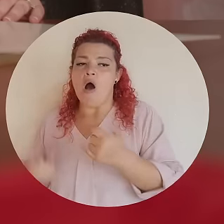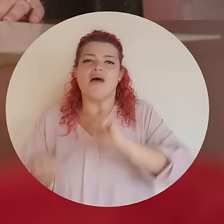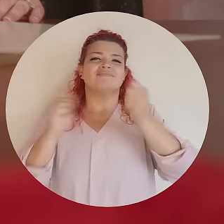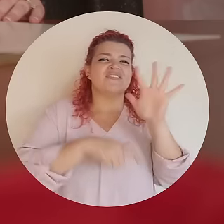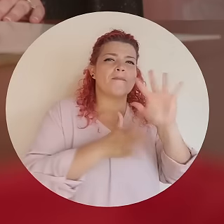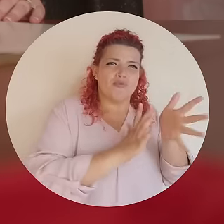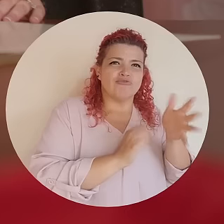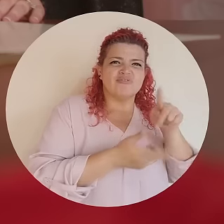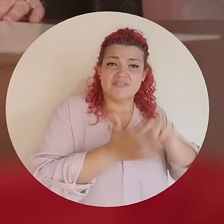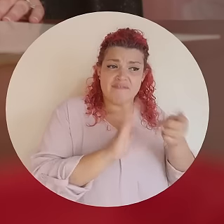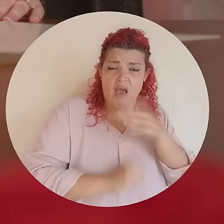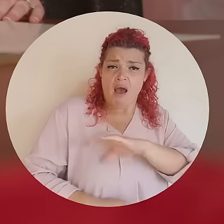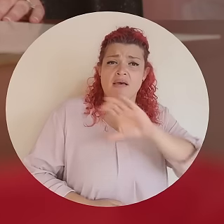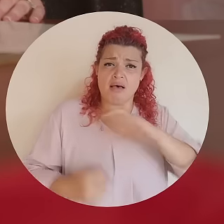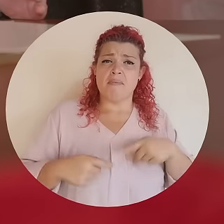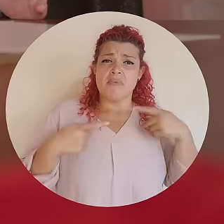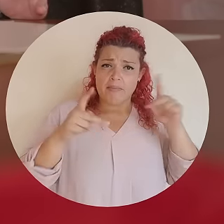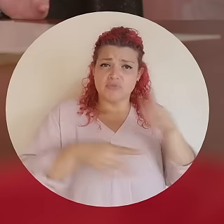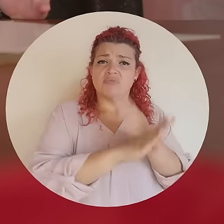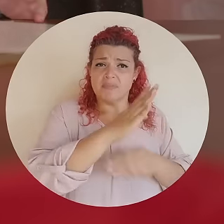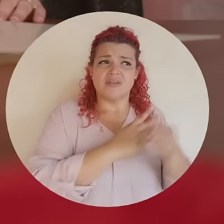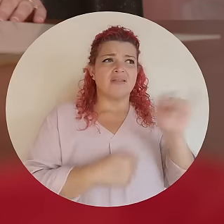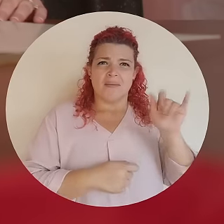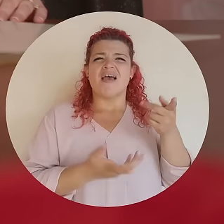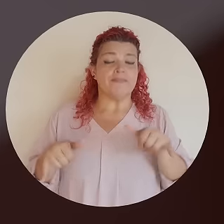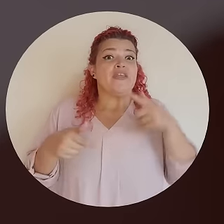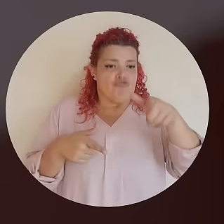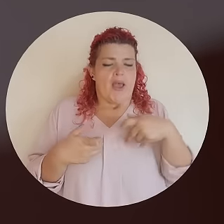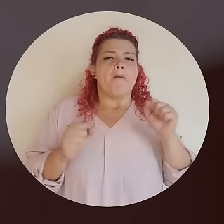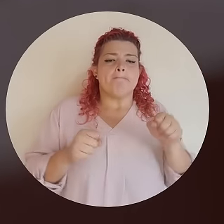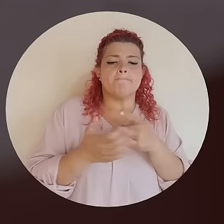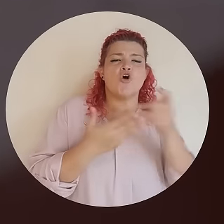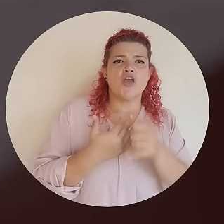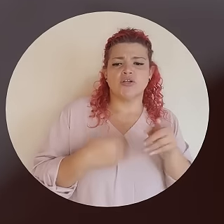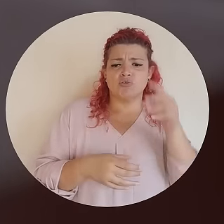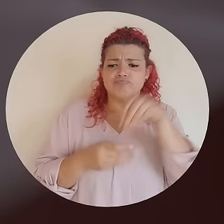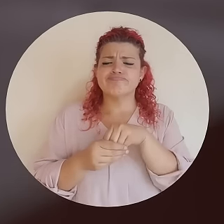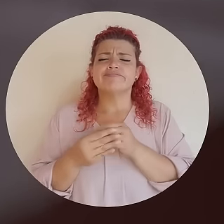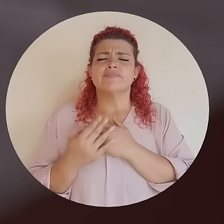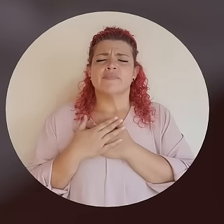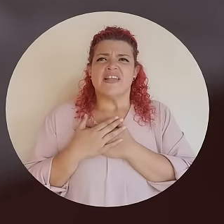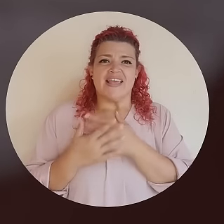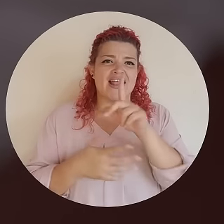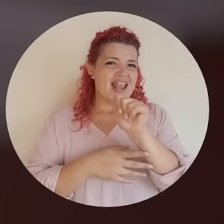de vida a las personas con discapacidad y a sus familias y ayudantes. Sé parte del proyecto